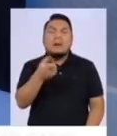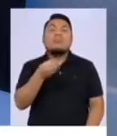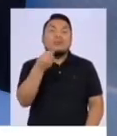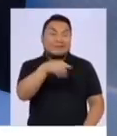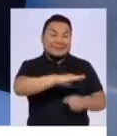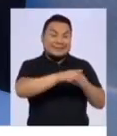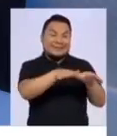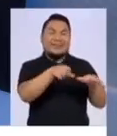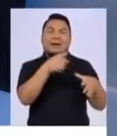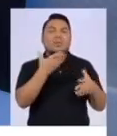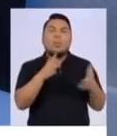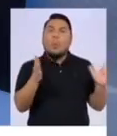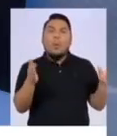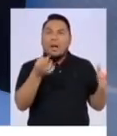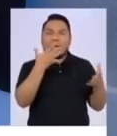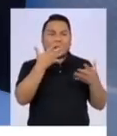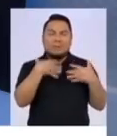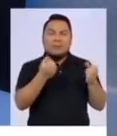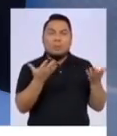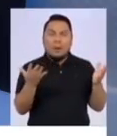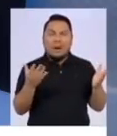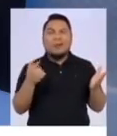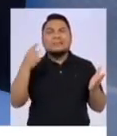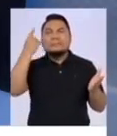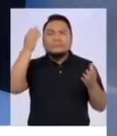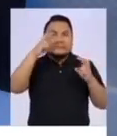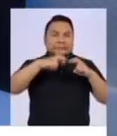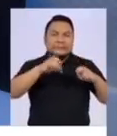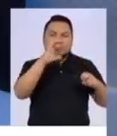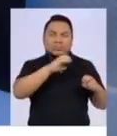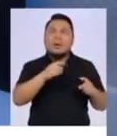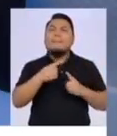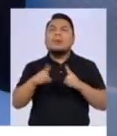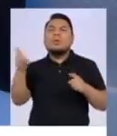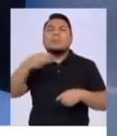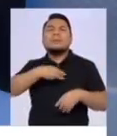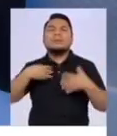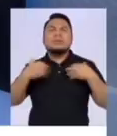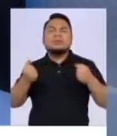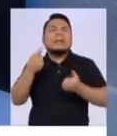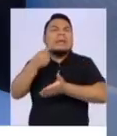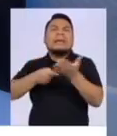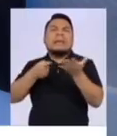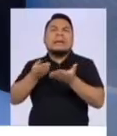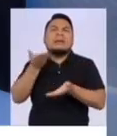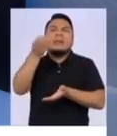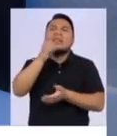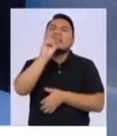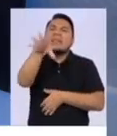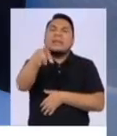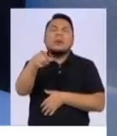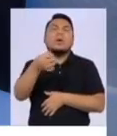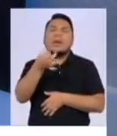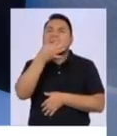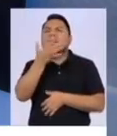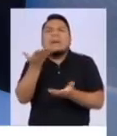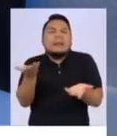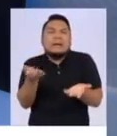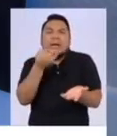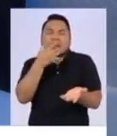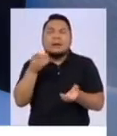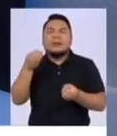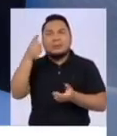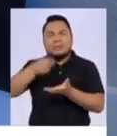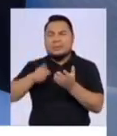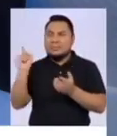hay mucha información falsa circulando. ¿Podrías compartir con nosotros qué procesos, qué recomendaciones, qué atención has